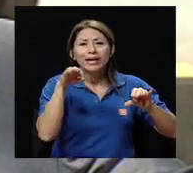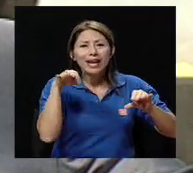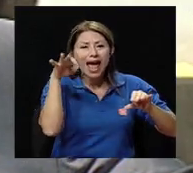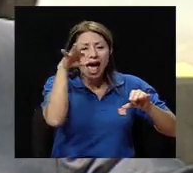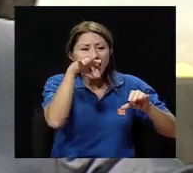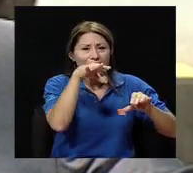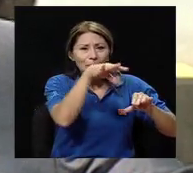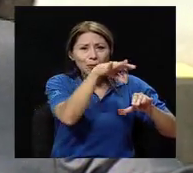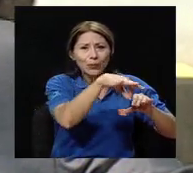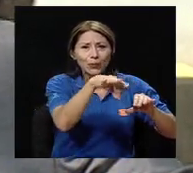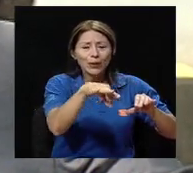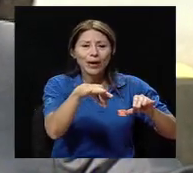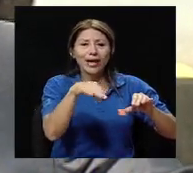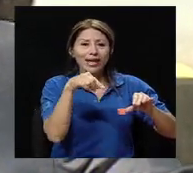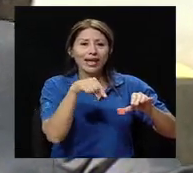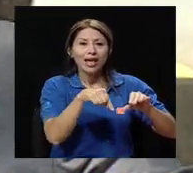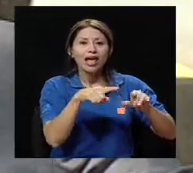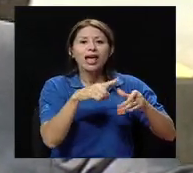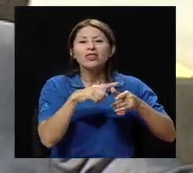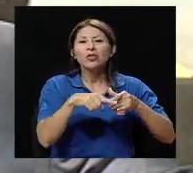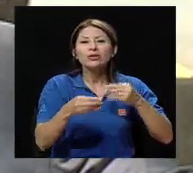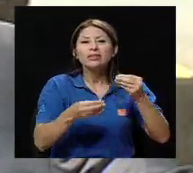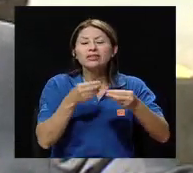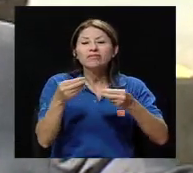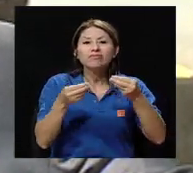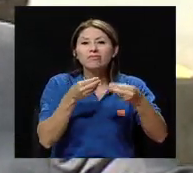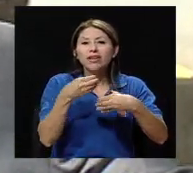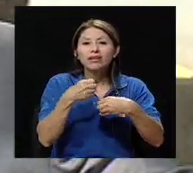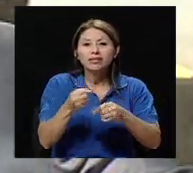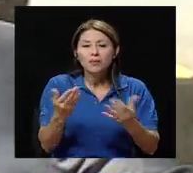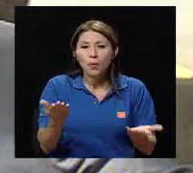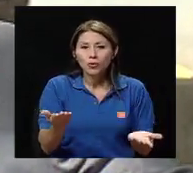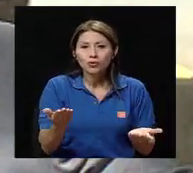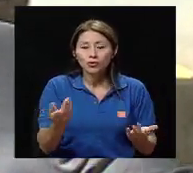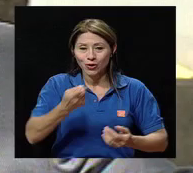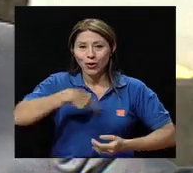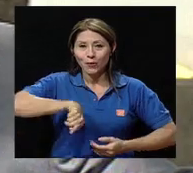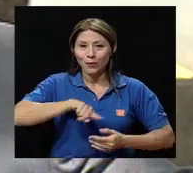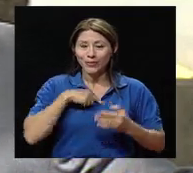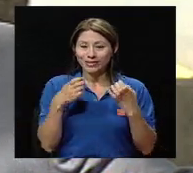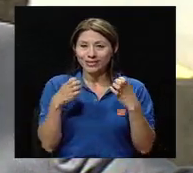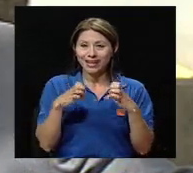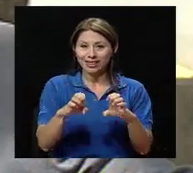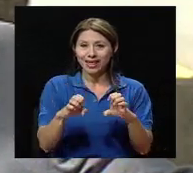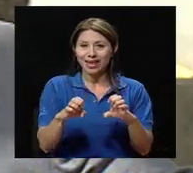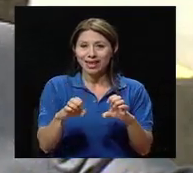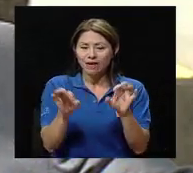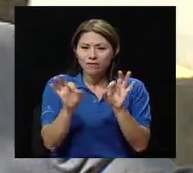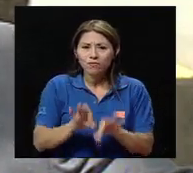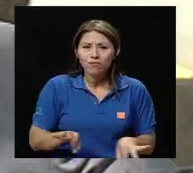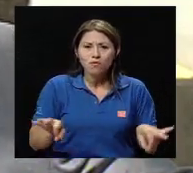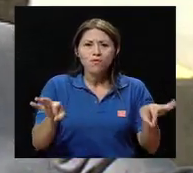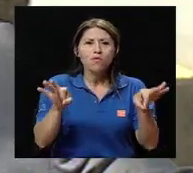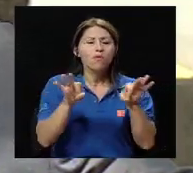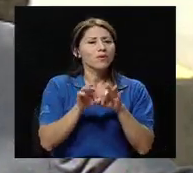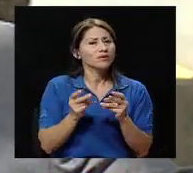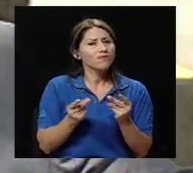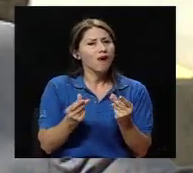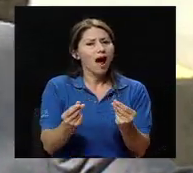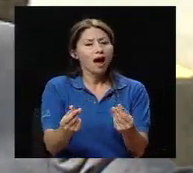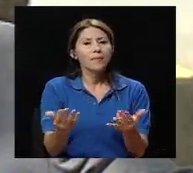un criadero, ¿verdad? Con AEDES. Entonces, ¿qué fue lo que hicimos? Bueno, la estrategia nuestra fundamental, es decir,